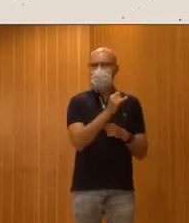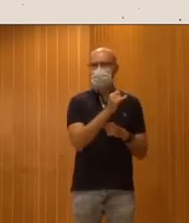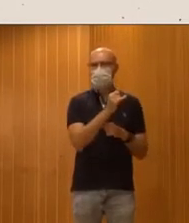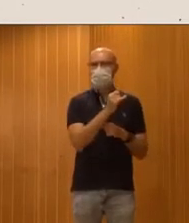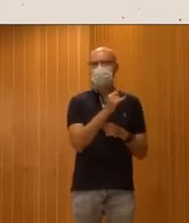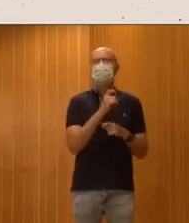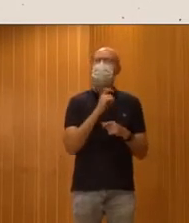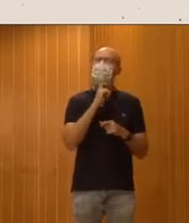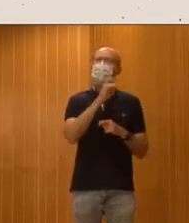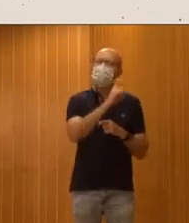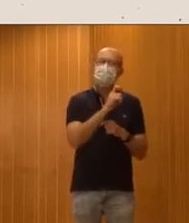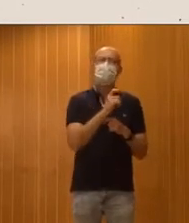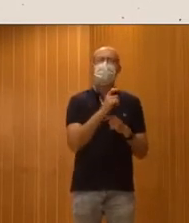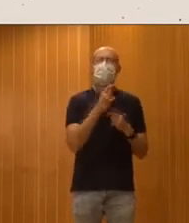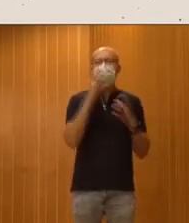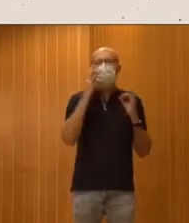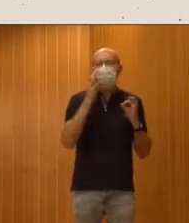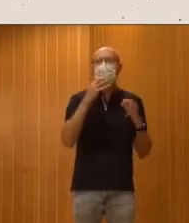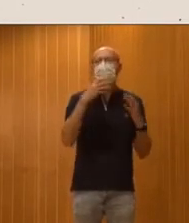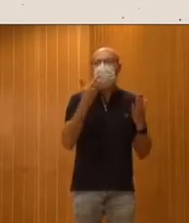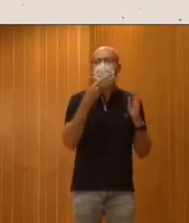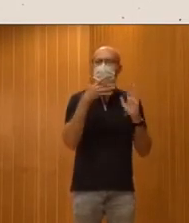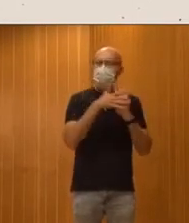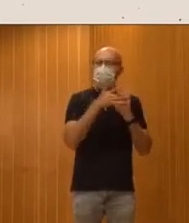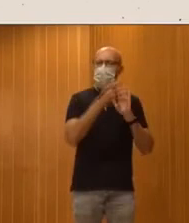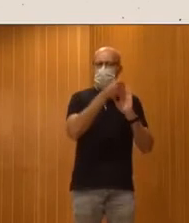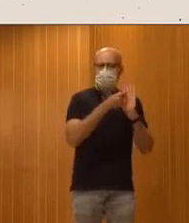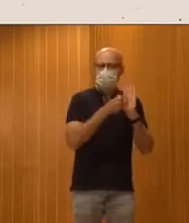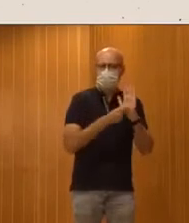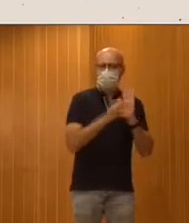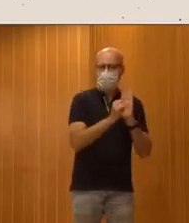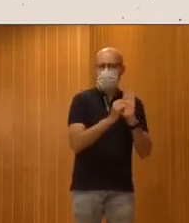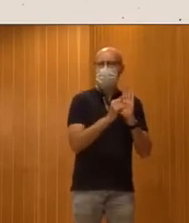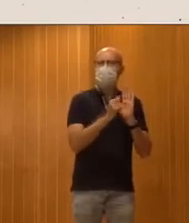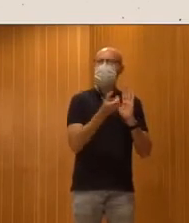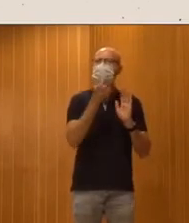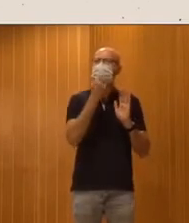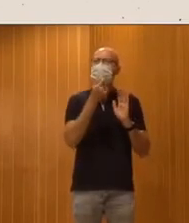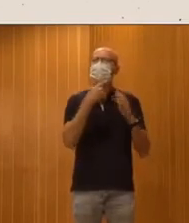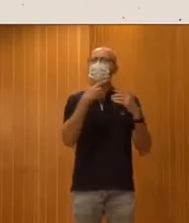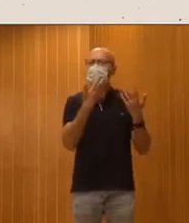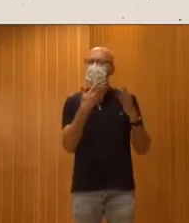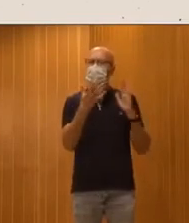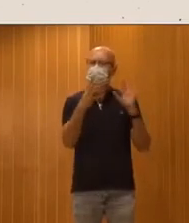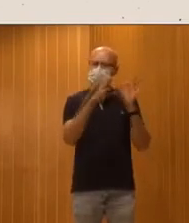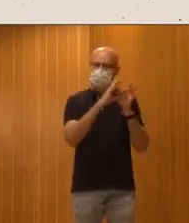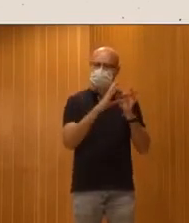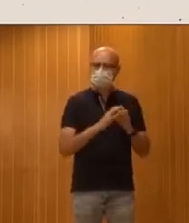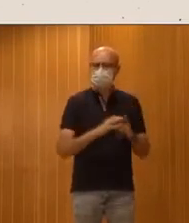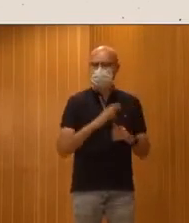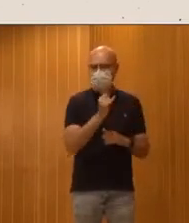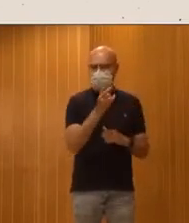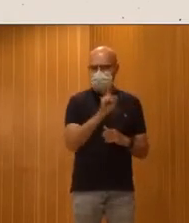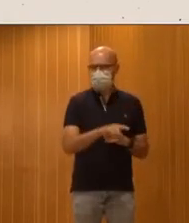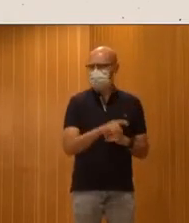sus diferentes advertencias. Los tratamientos farmacológicos para cada uno de esos síndromes los tenemos ahí